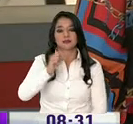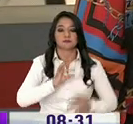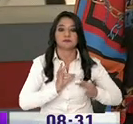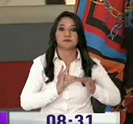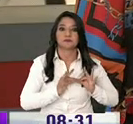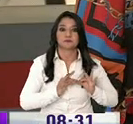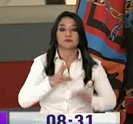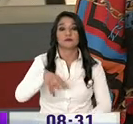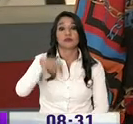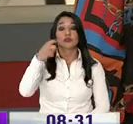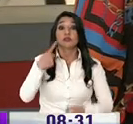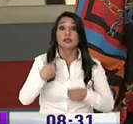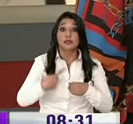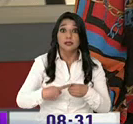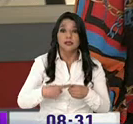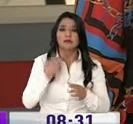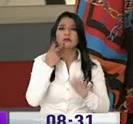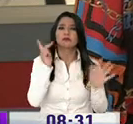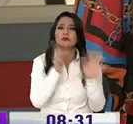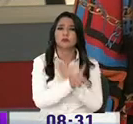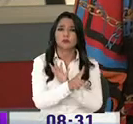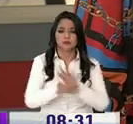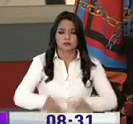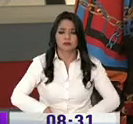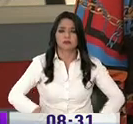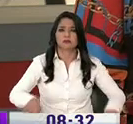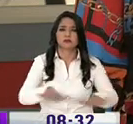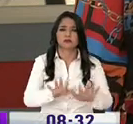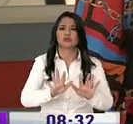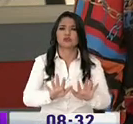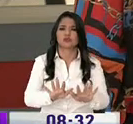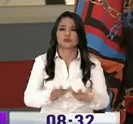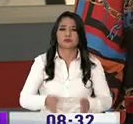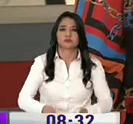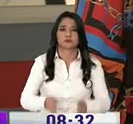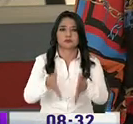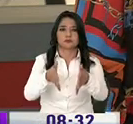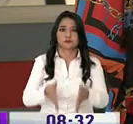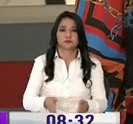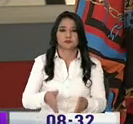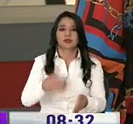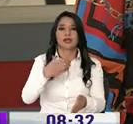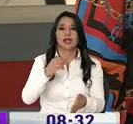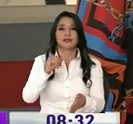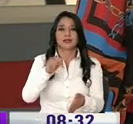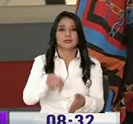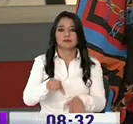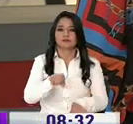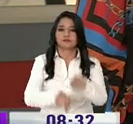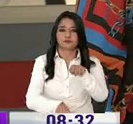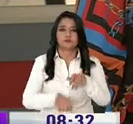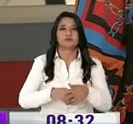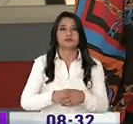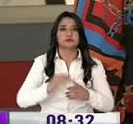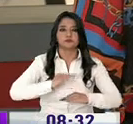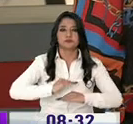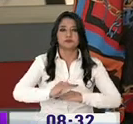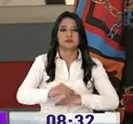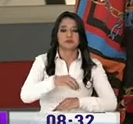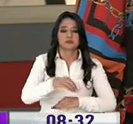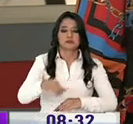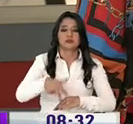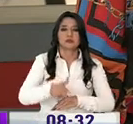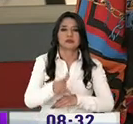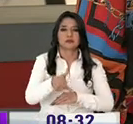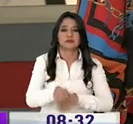Calderón, al norte de la capital, denuncian las malas condiciones en las cuales se encuentra la avenida Giovanni Calles. El asfalto está en mal